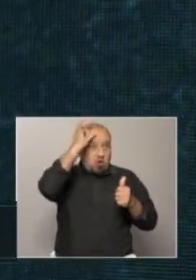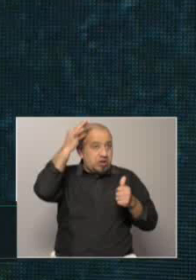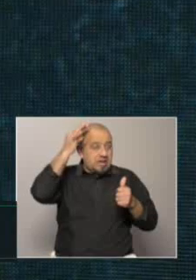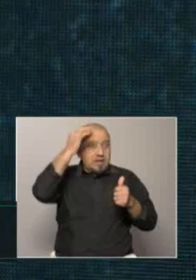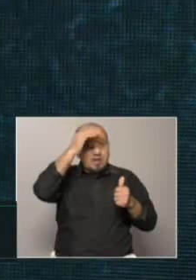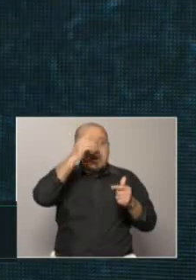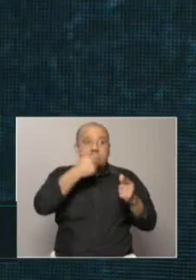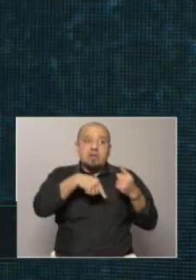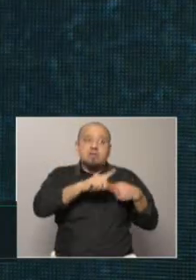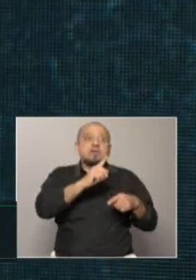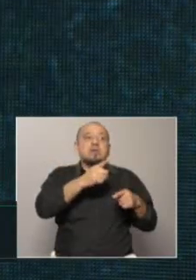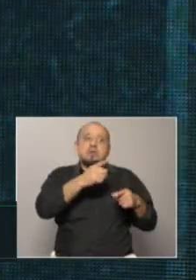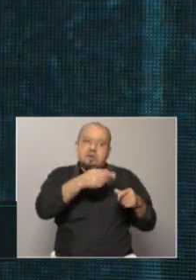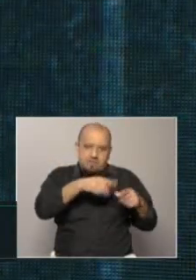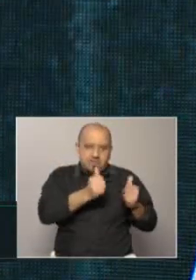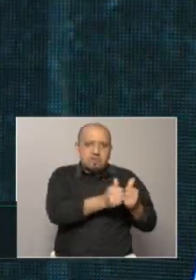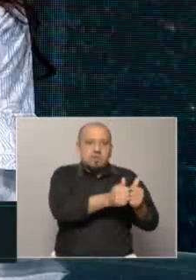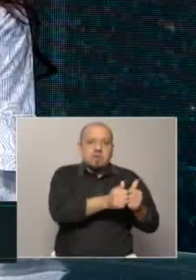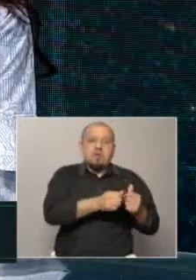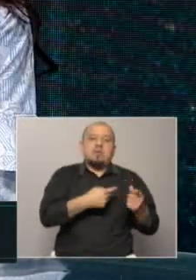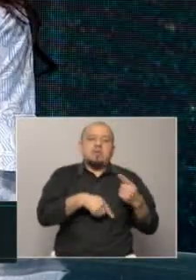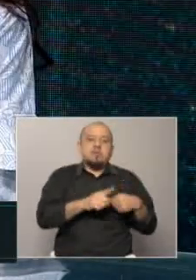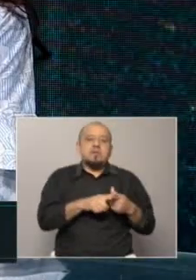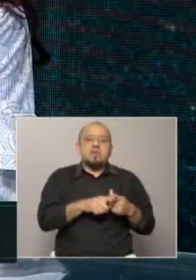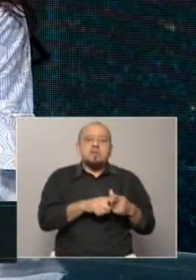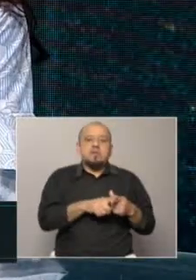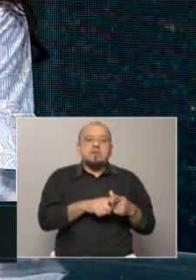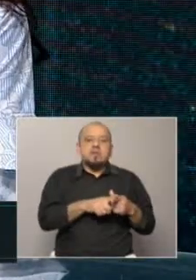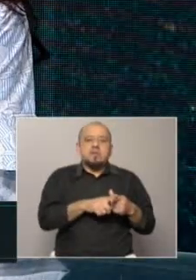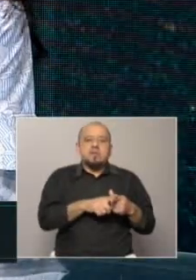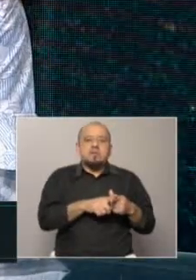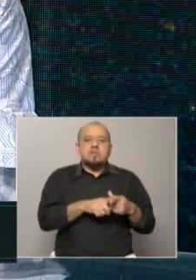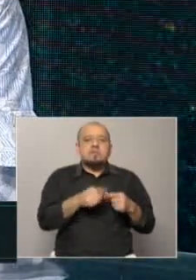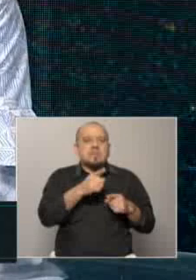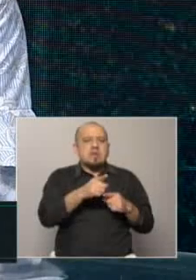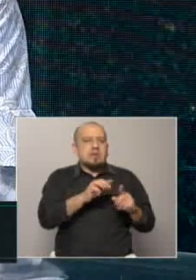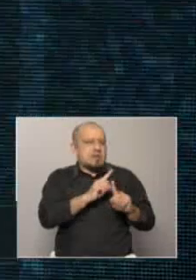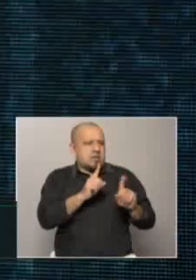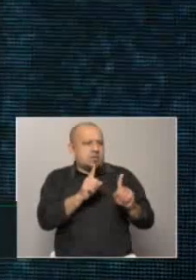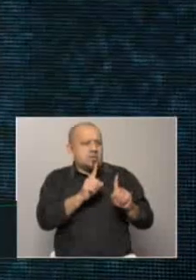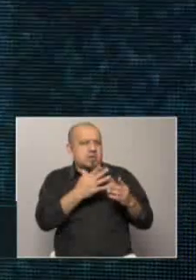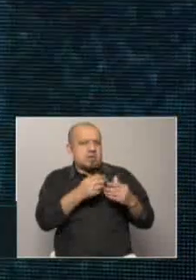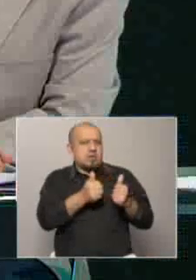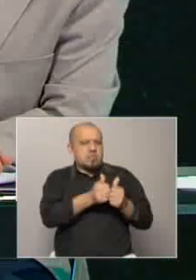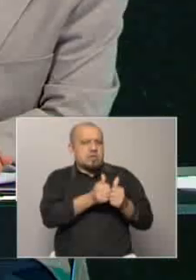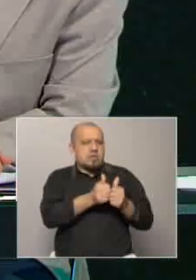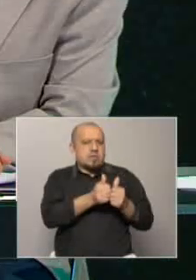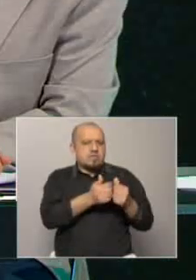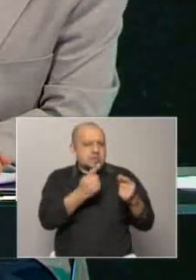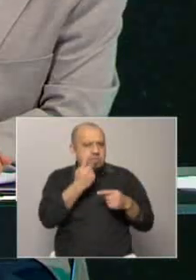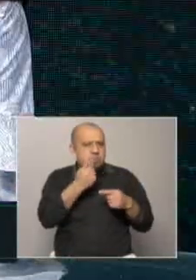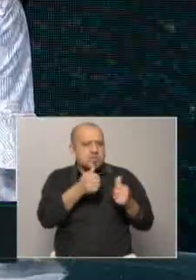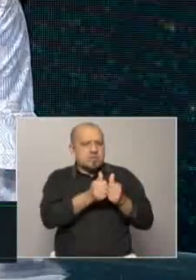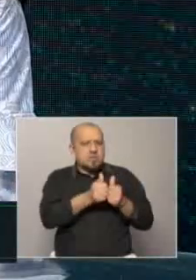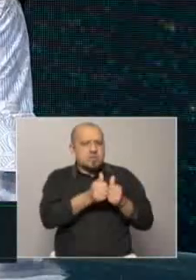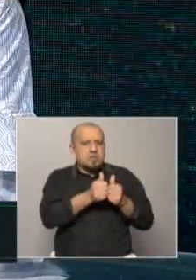sea, independientemente de lo que le quieran sugerir a Verónica Alonso, o sea... Aparte, primero, él no quiso que la acompañara en la candidatura. Sí. Al principio creo que